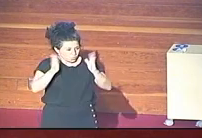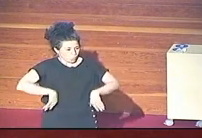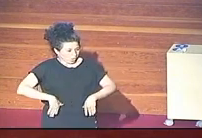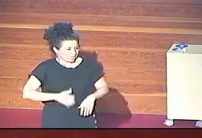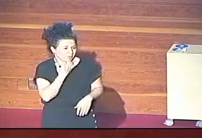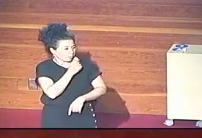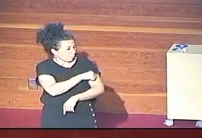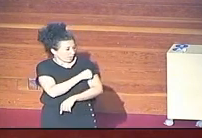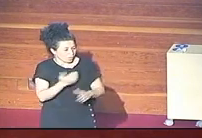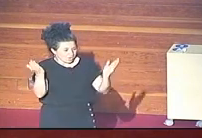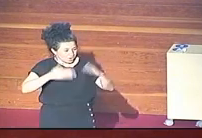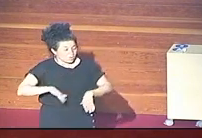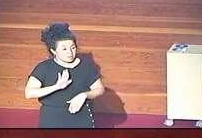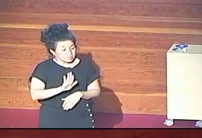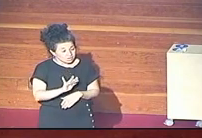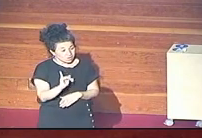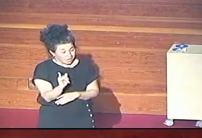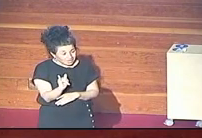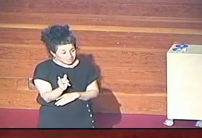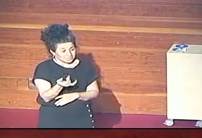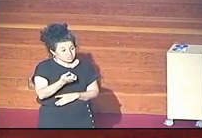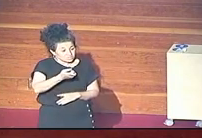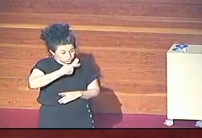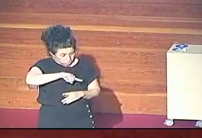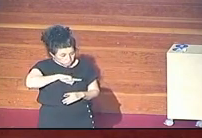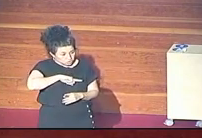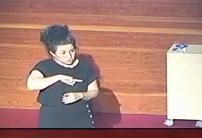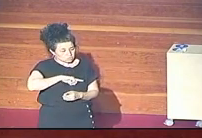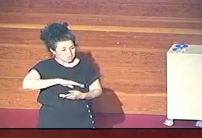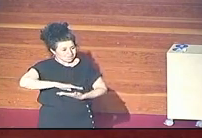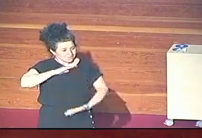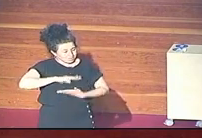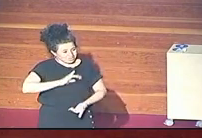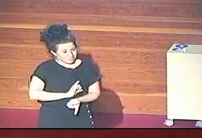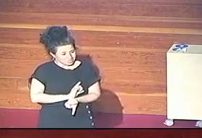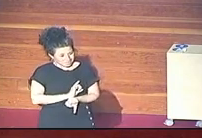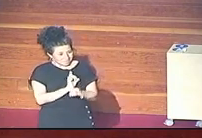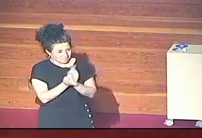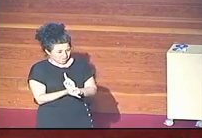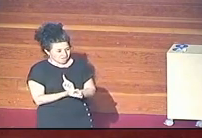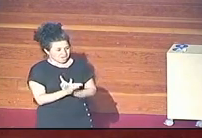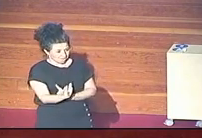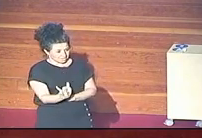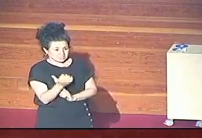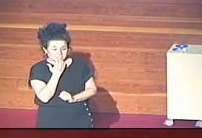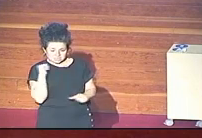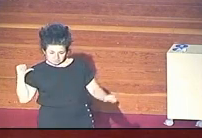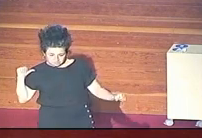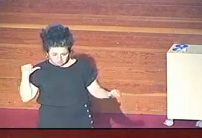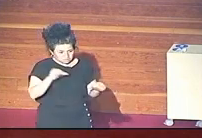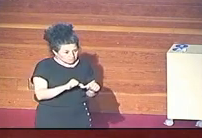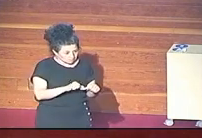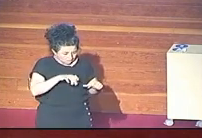existe la capacidad que tenemos nosotros de cambiar si hemos venido hasta aquí y sabemos lo que lo ha provocado